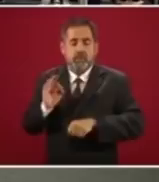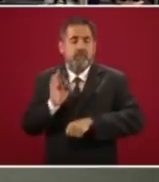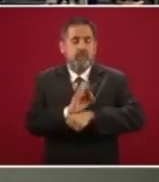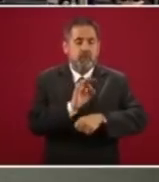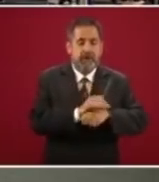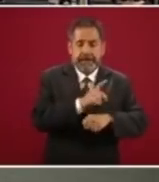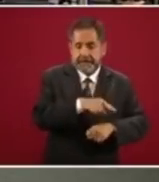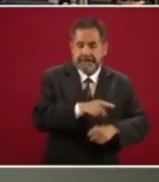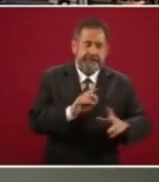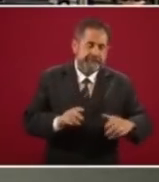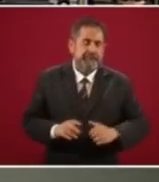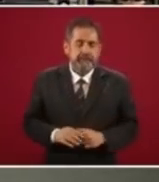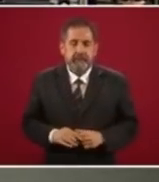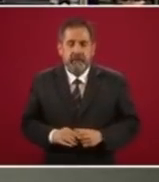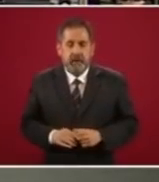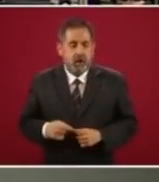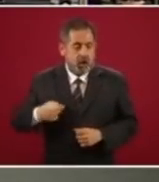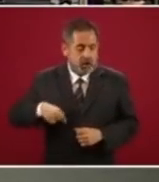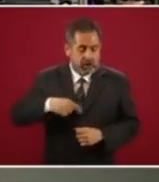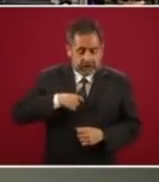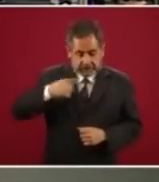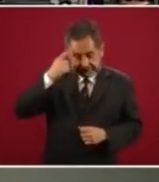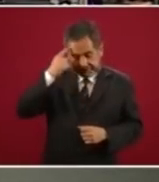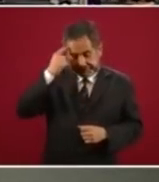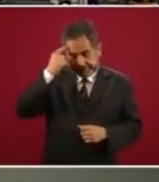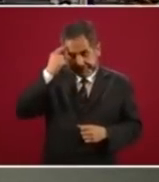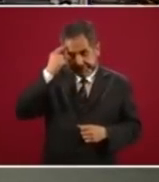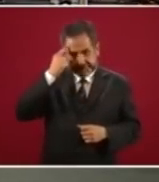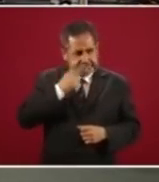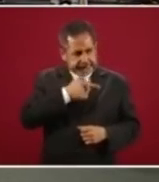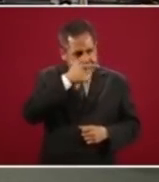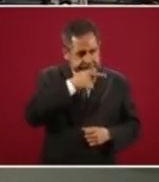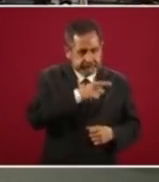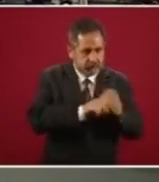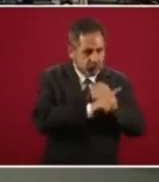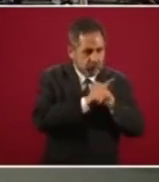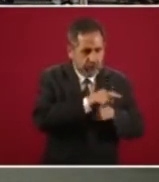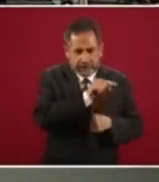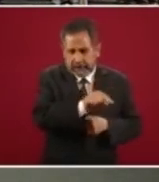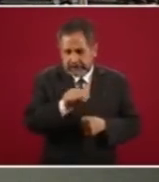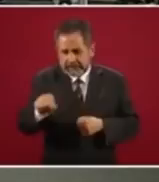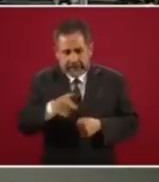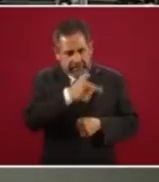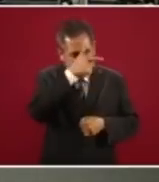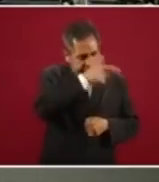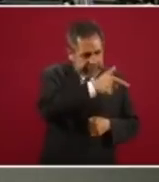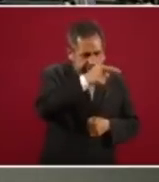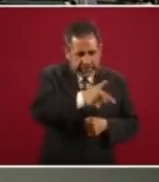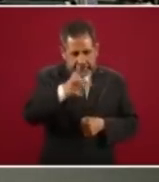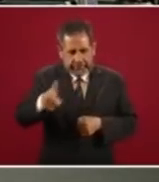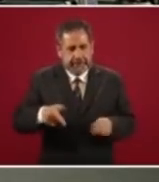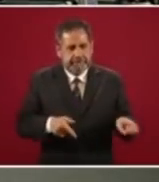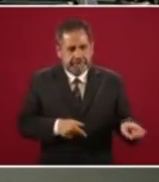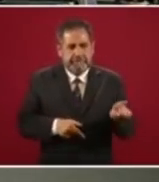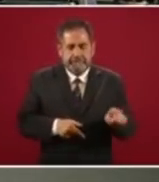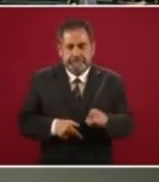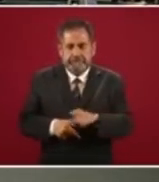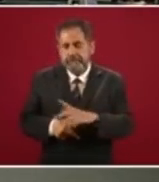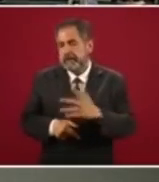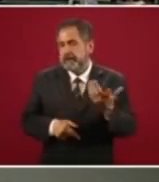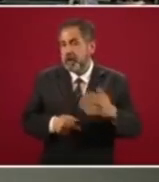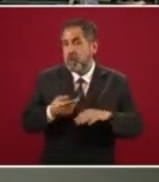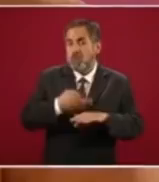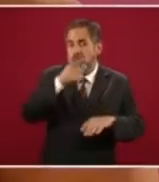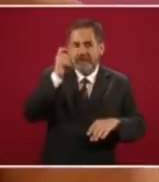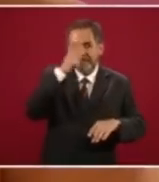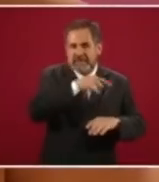hemos venido identificando problemáticas muy específicas, pero que se